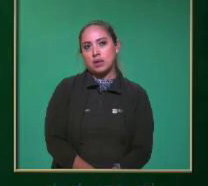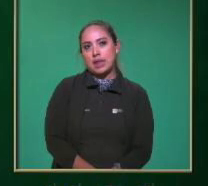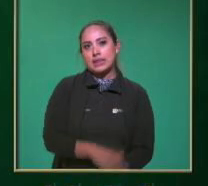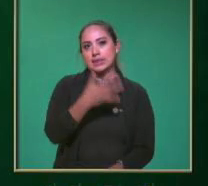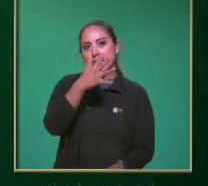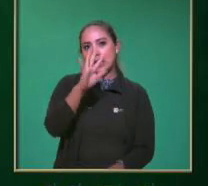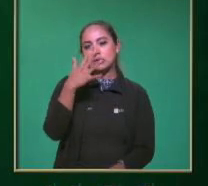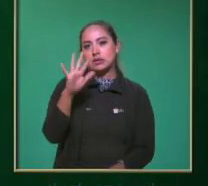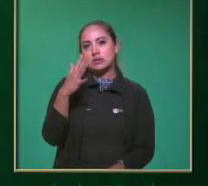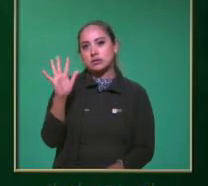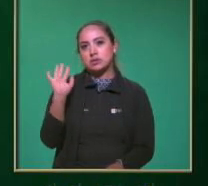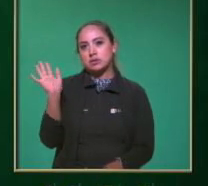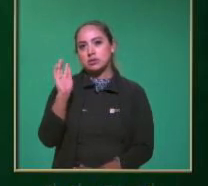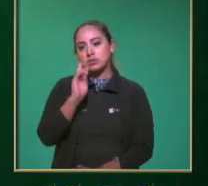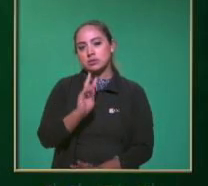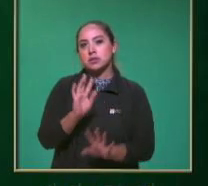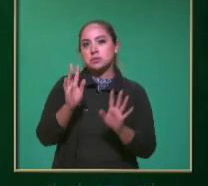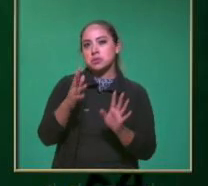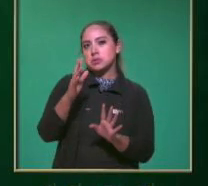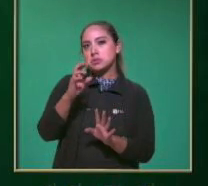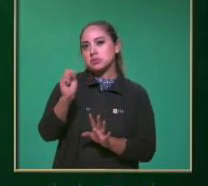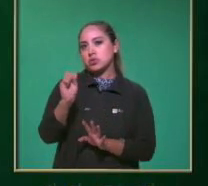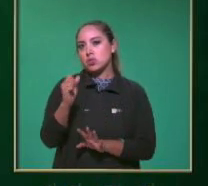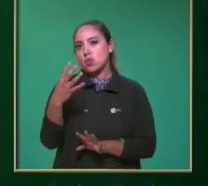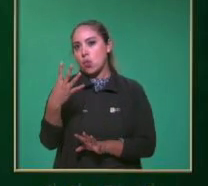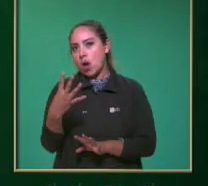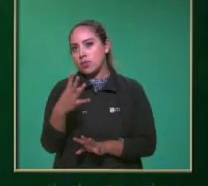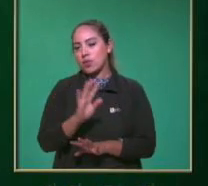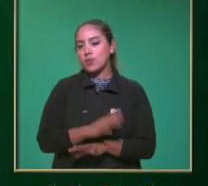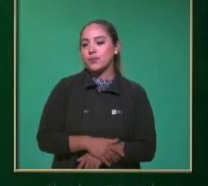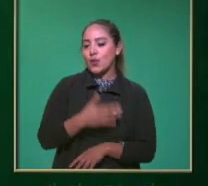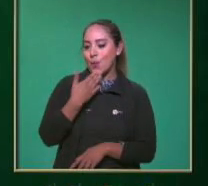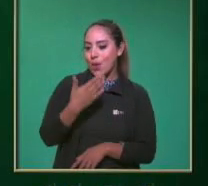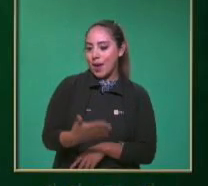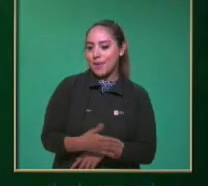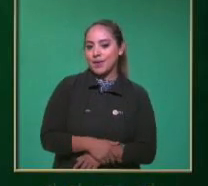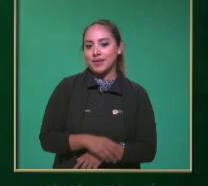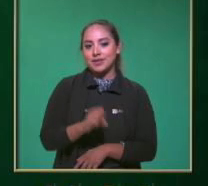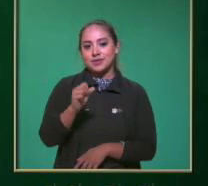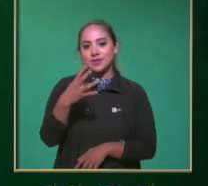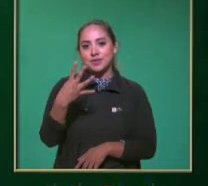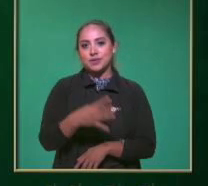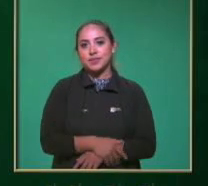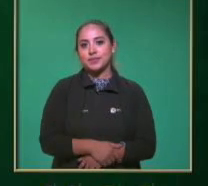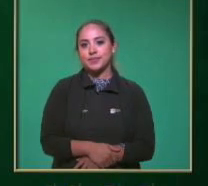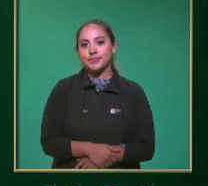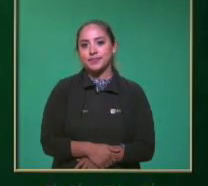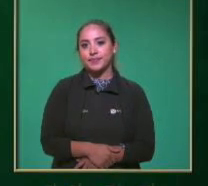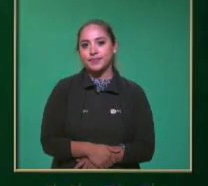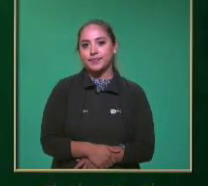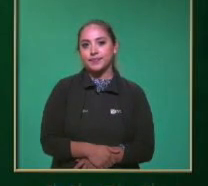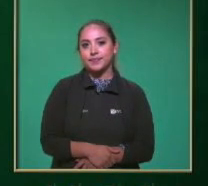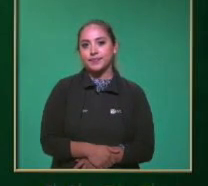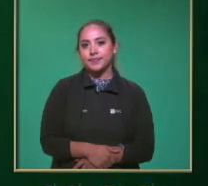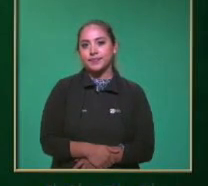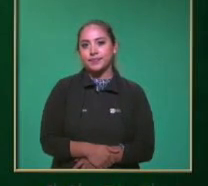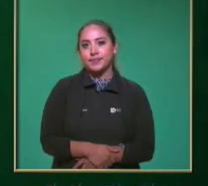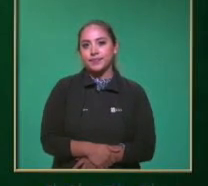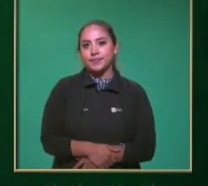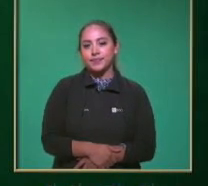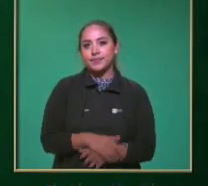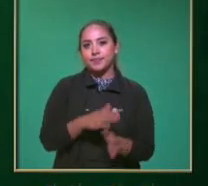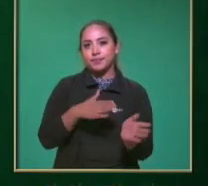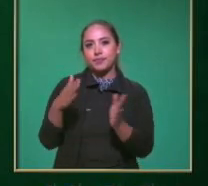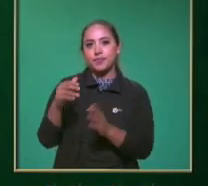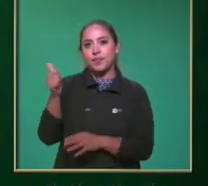que suma 60 más 4. Aquí está, 64. Vamos a pasar a